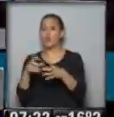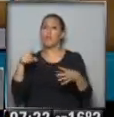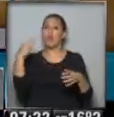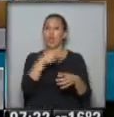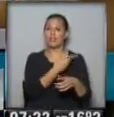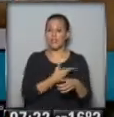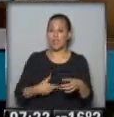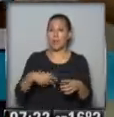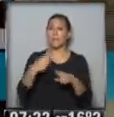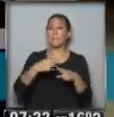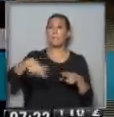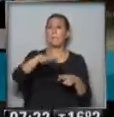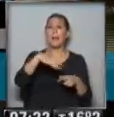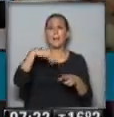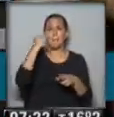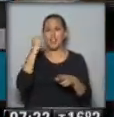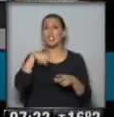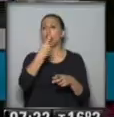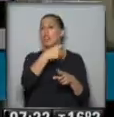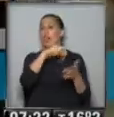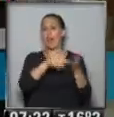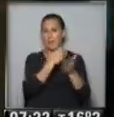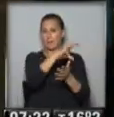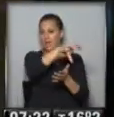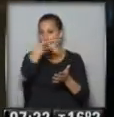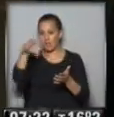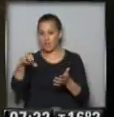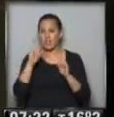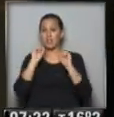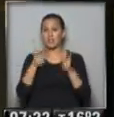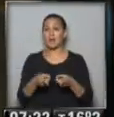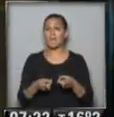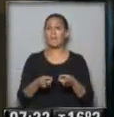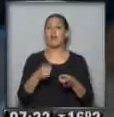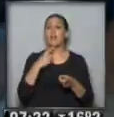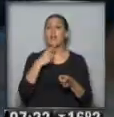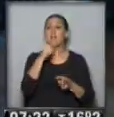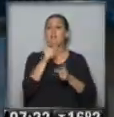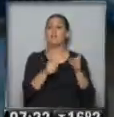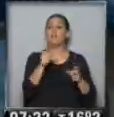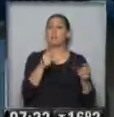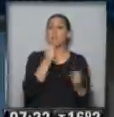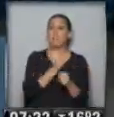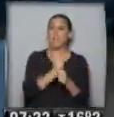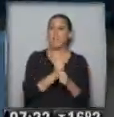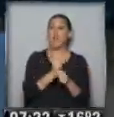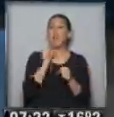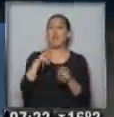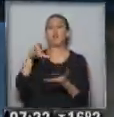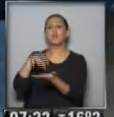de Mayo y otros sitios de Capital. También sufrieron agresiones los trabajadores de prensa de la agencia